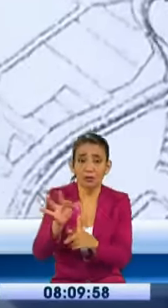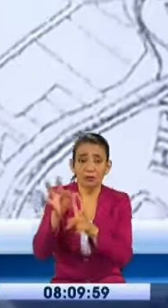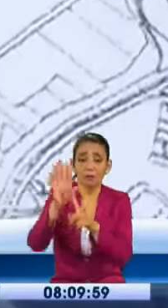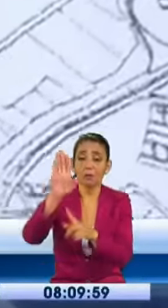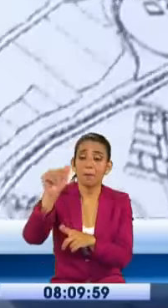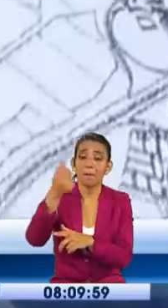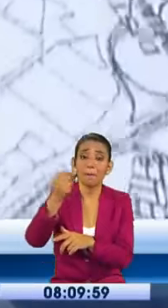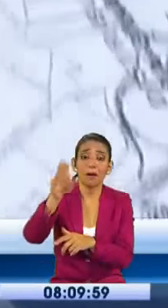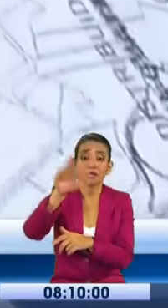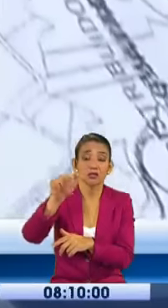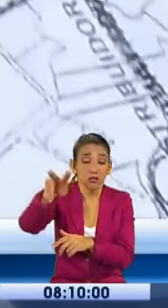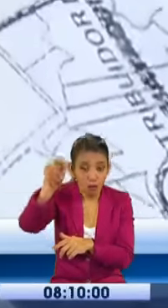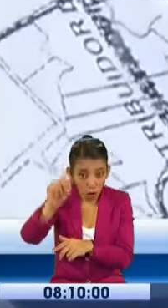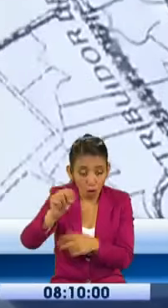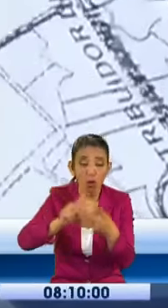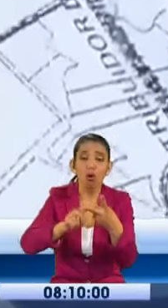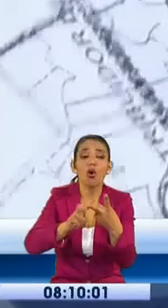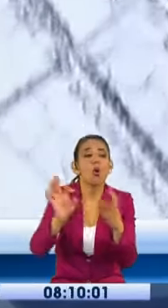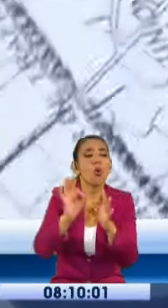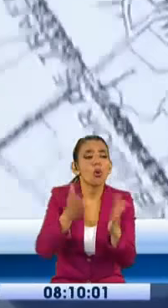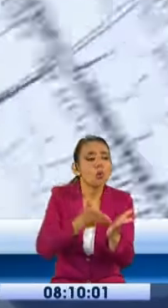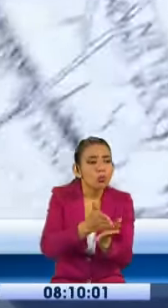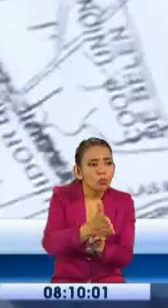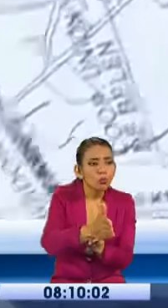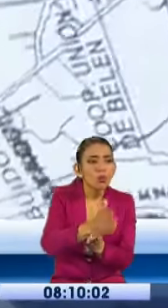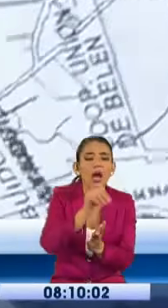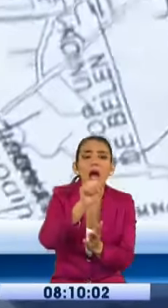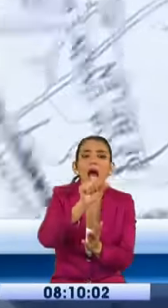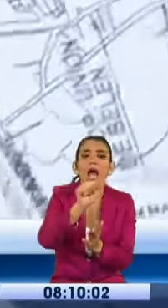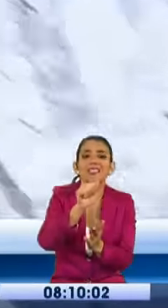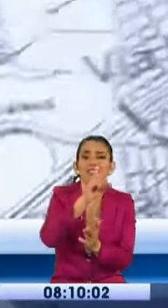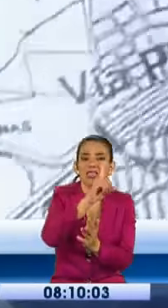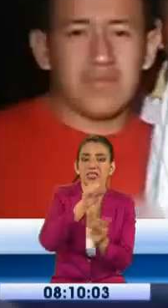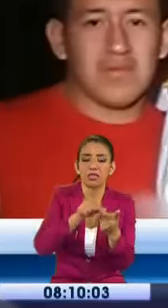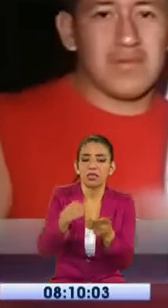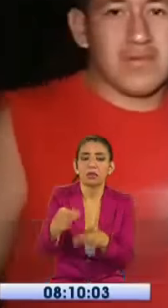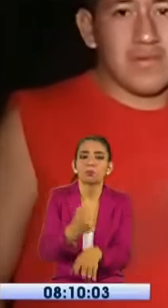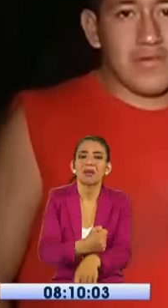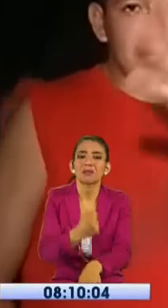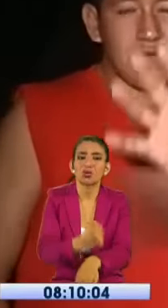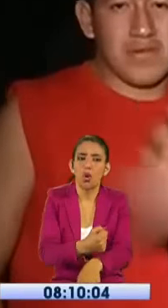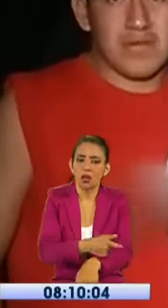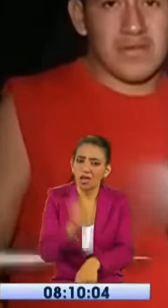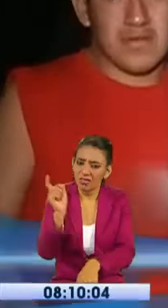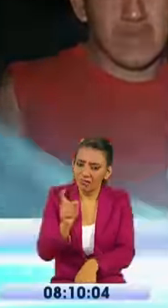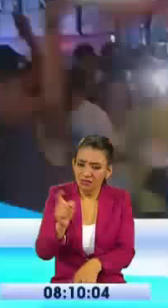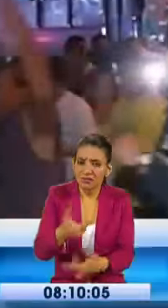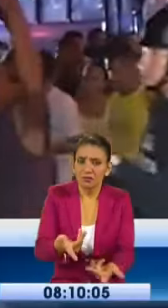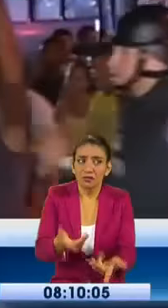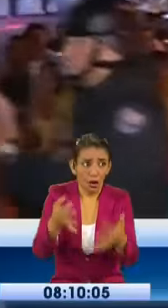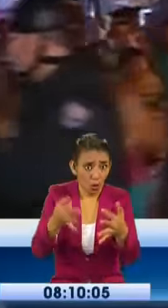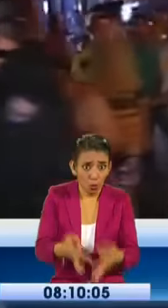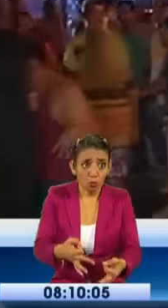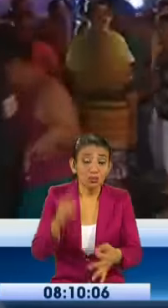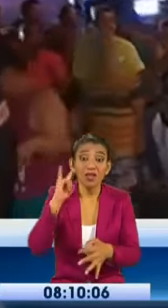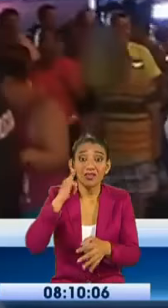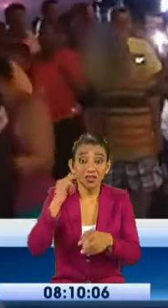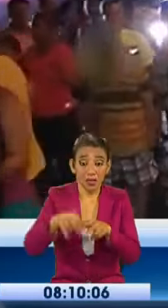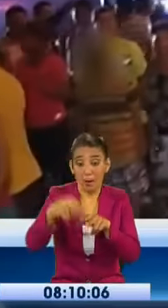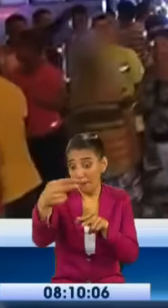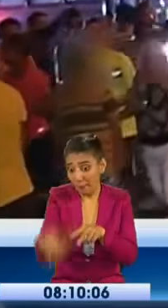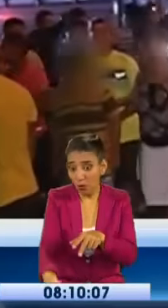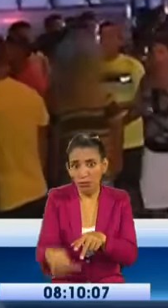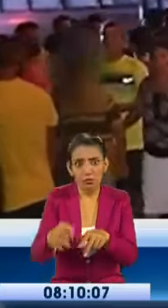Bastión Popular, vía de entrada principal a lo que es Azad Bucarán Pascual. Incluso el día del percance hubo protestas para